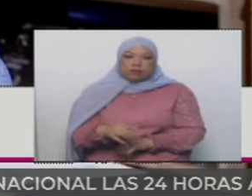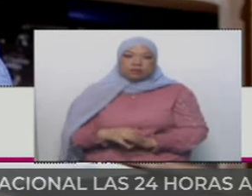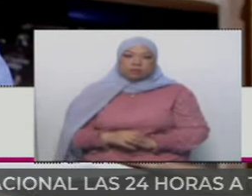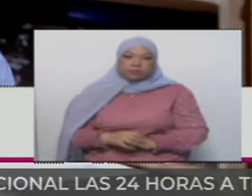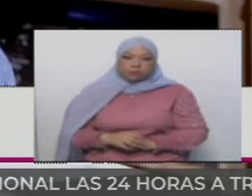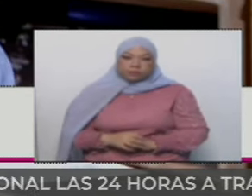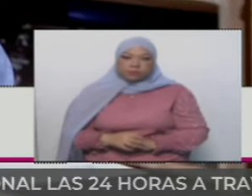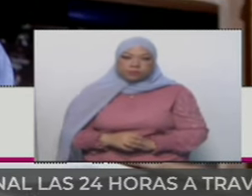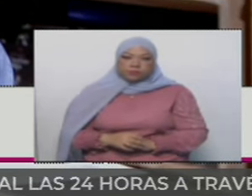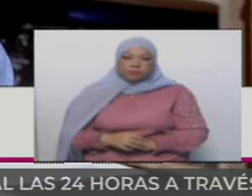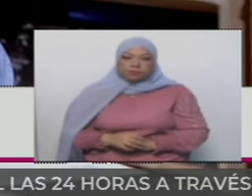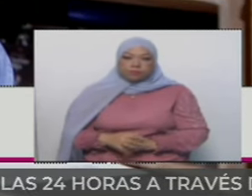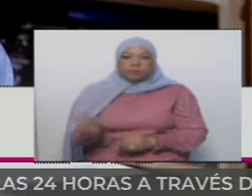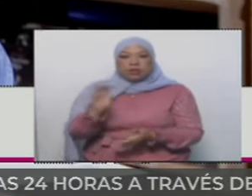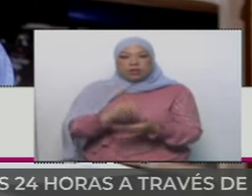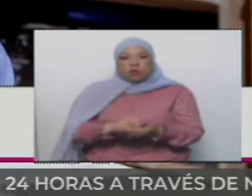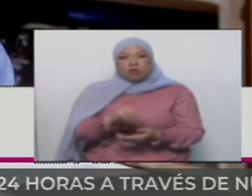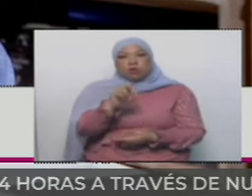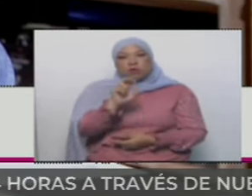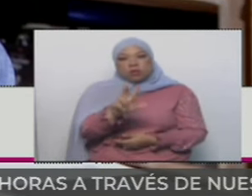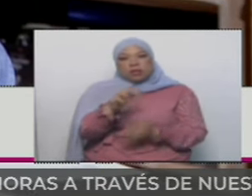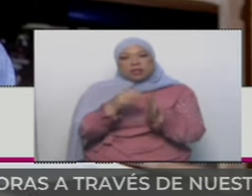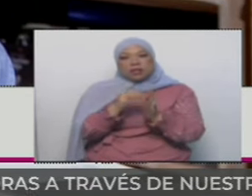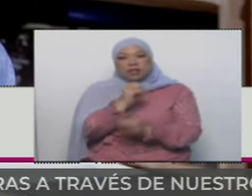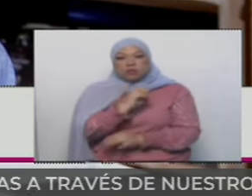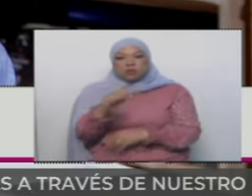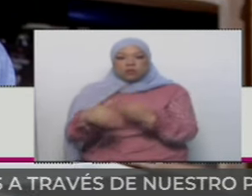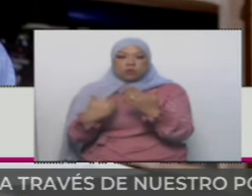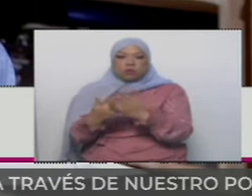Y en más de 300 ciudades del mundo.